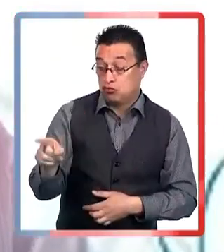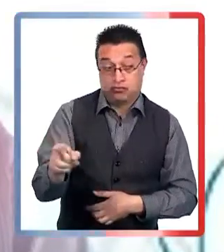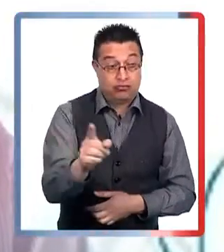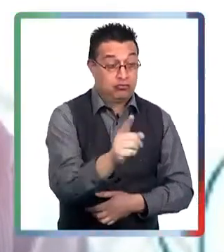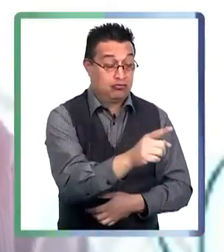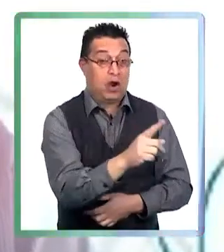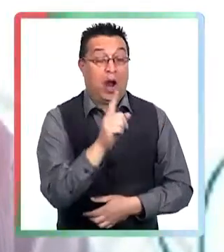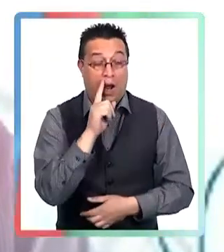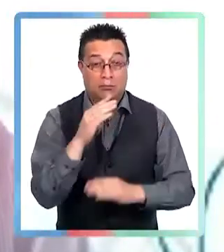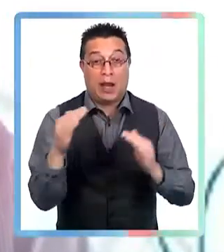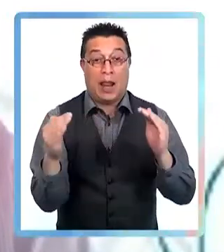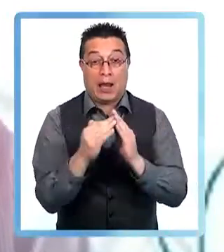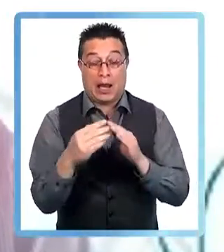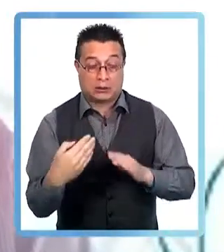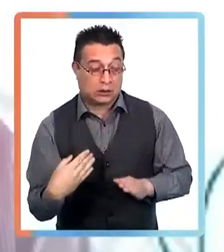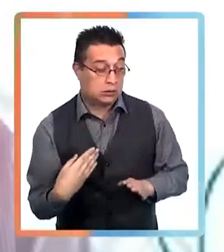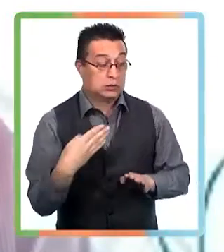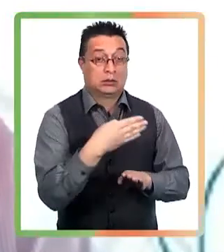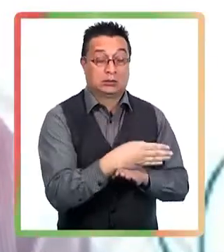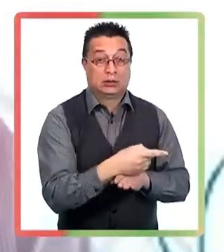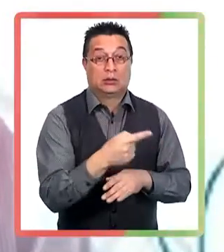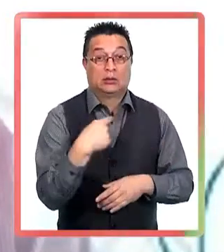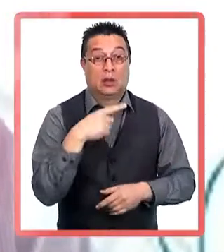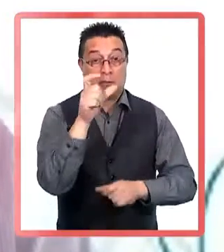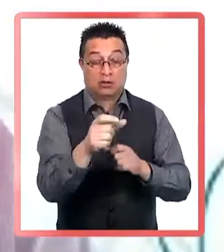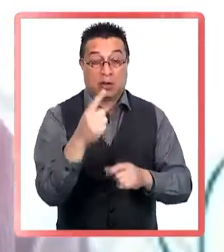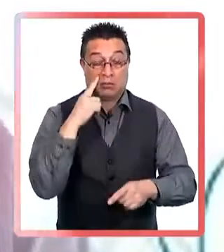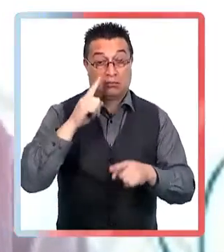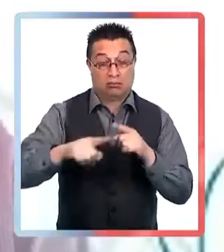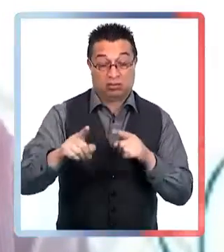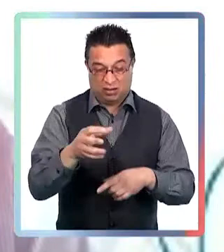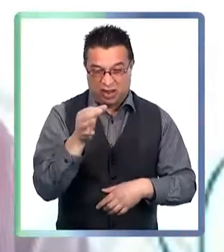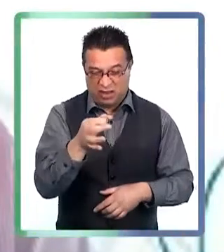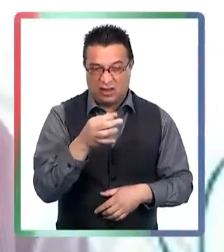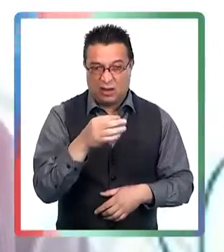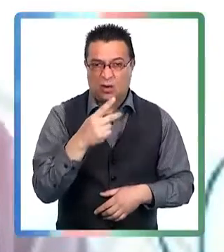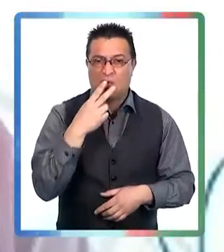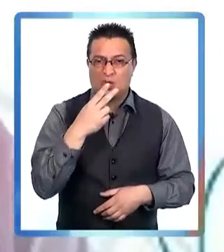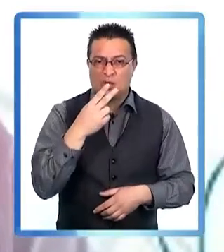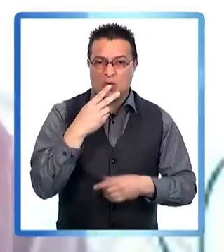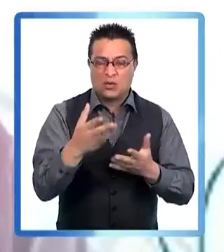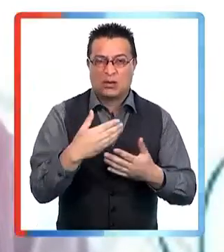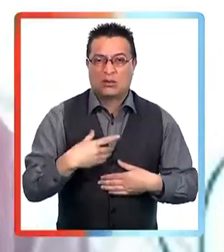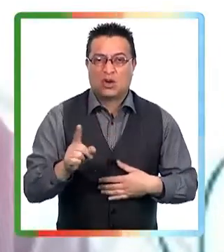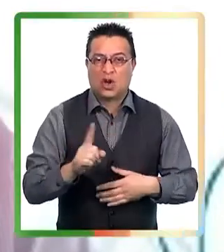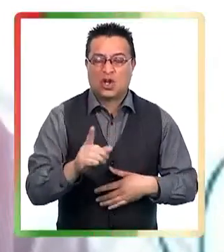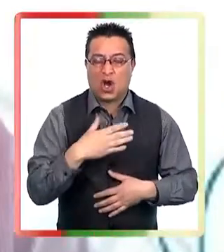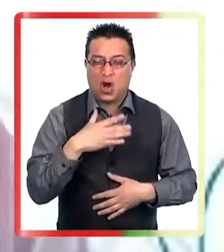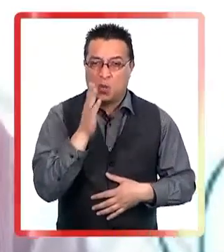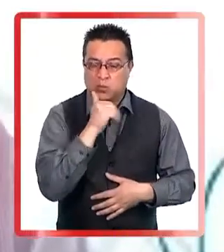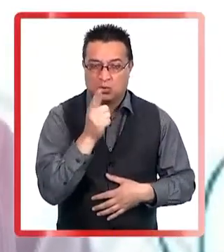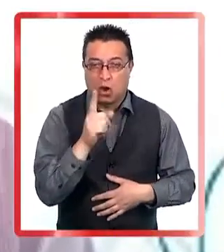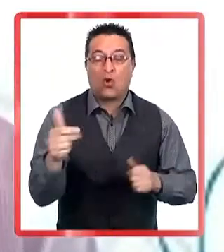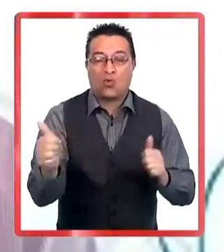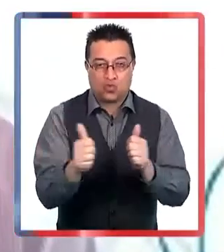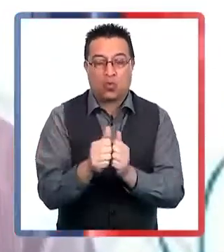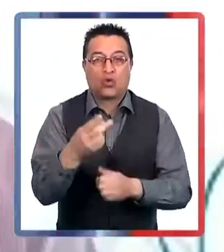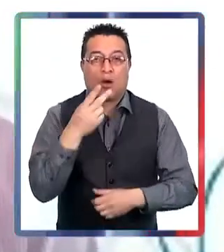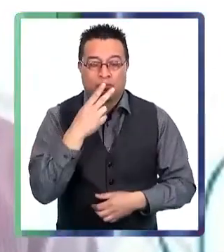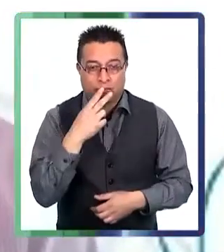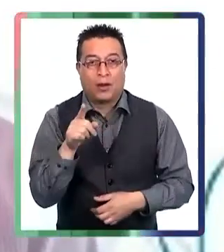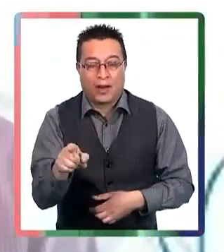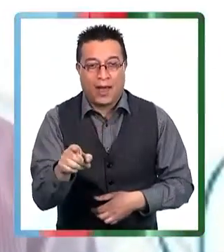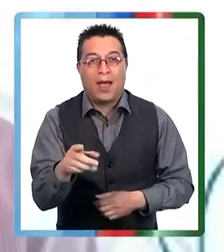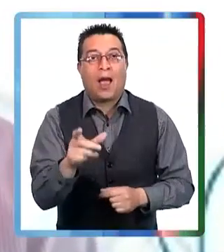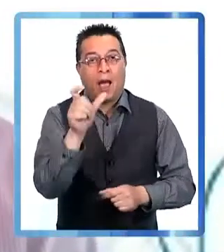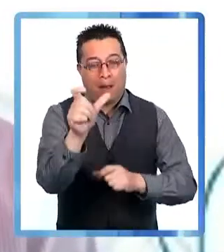fumadora, llega a su casa y una persona que lo fuma le va a decir, estuviste fumando. No, no he estado fumando, estuviste con